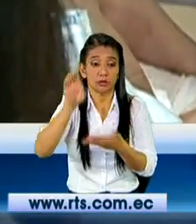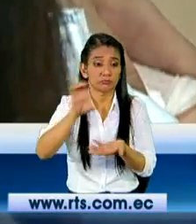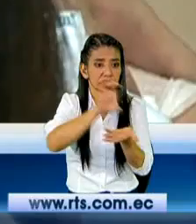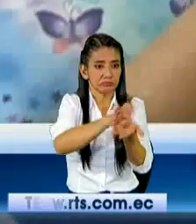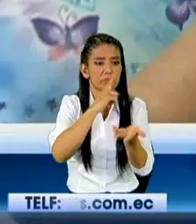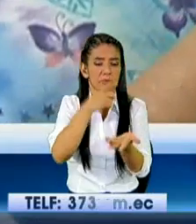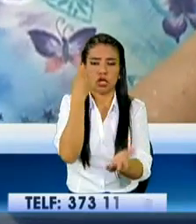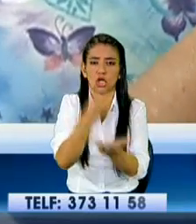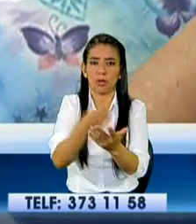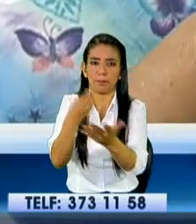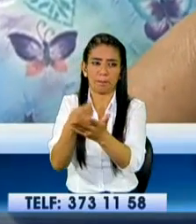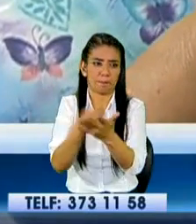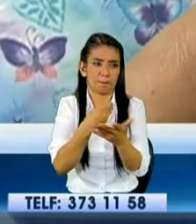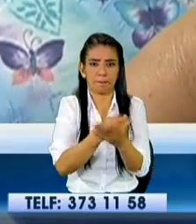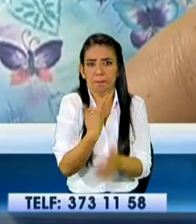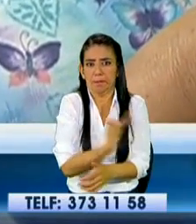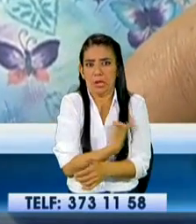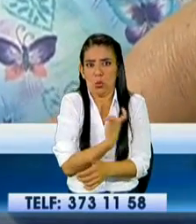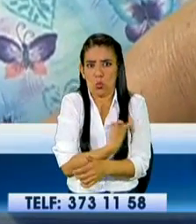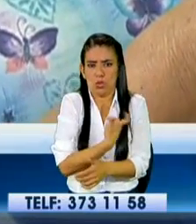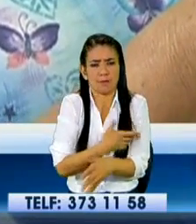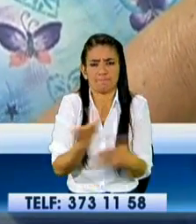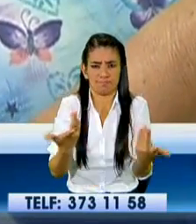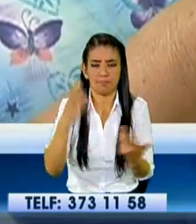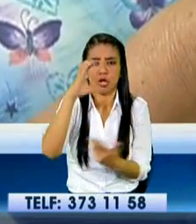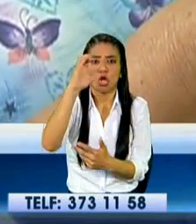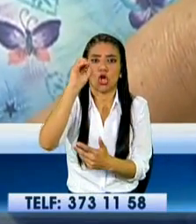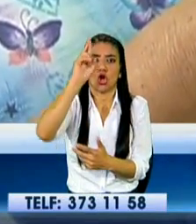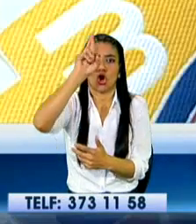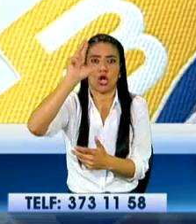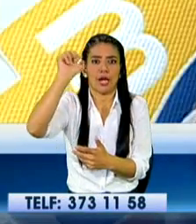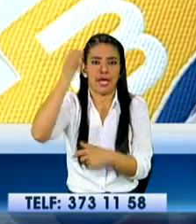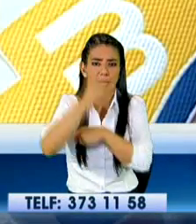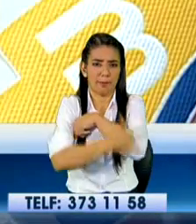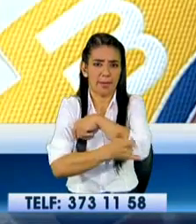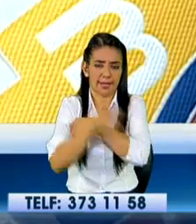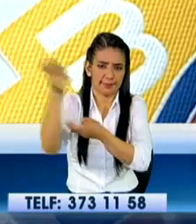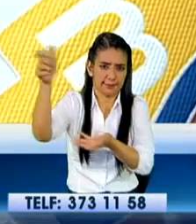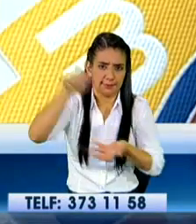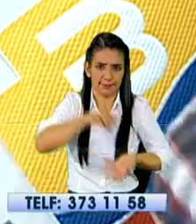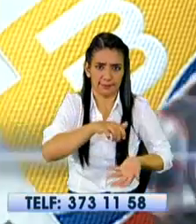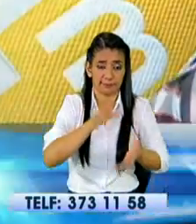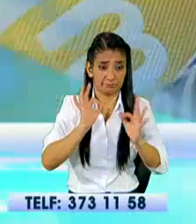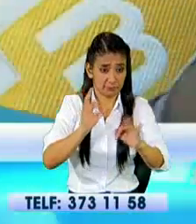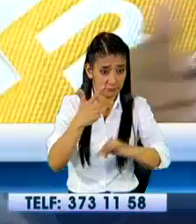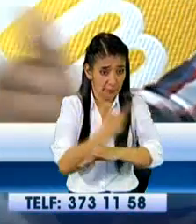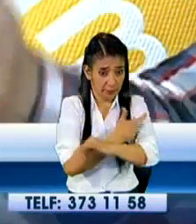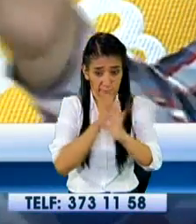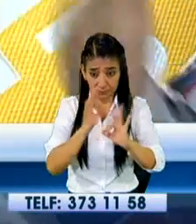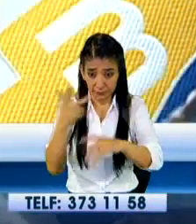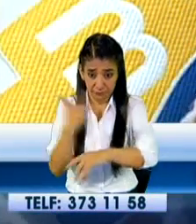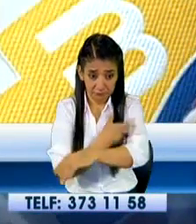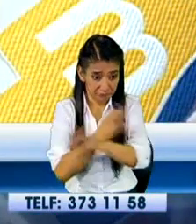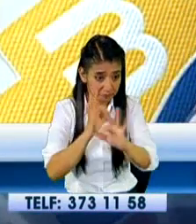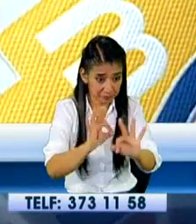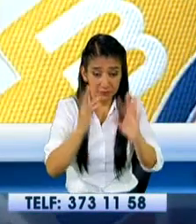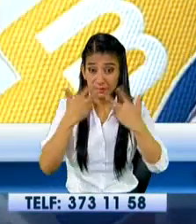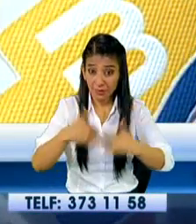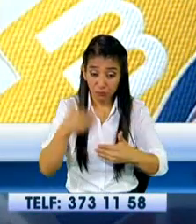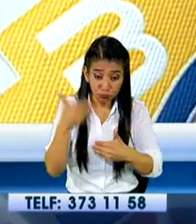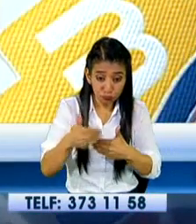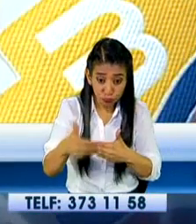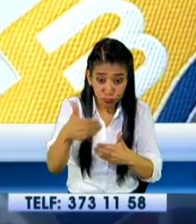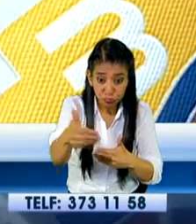nacional para la compra de las vacunas originarias de Corea del Sur. Si hacemos esto adecuadamente, durante el resto del año, pues puede